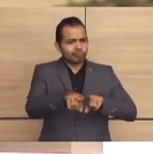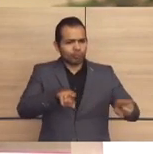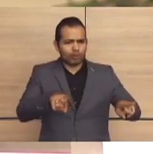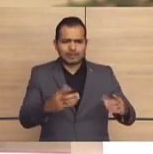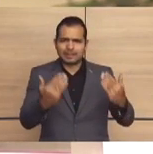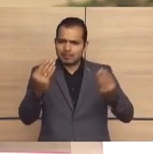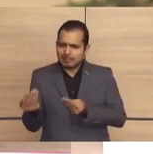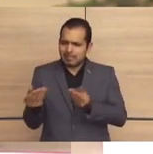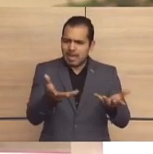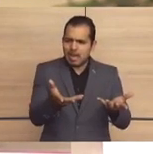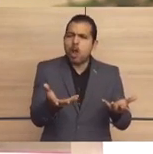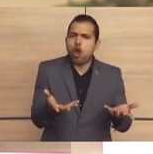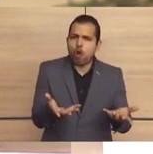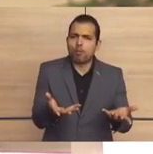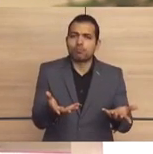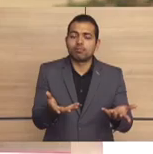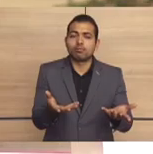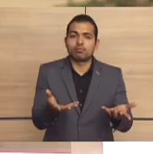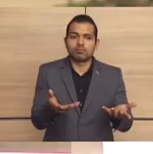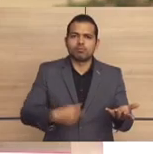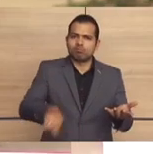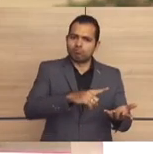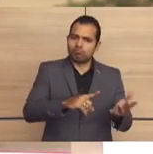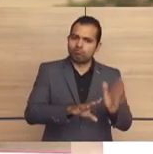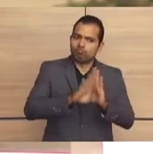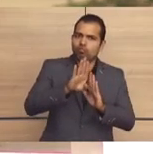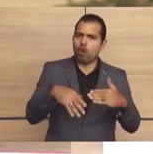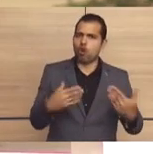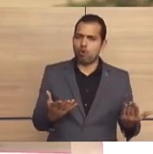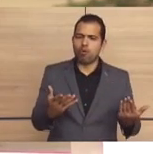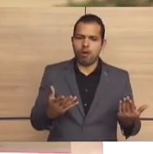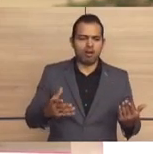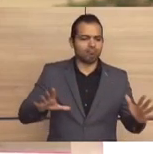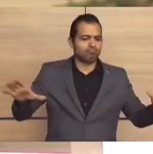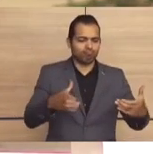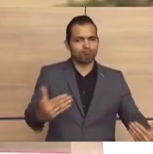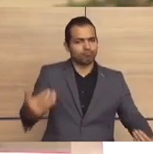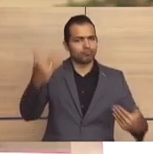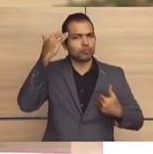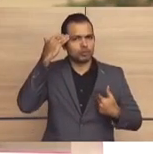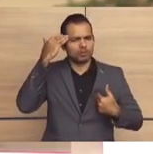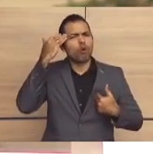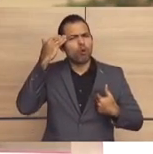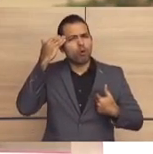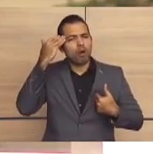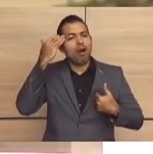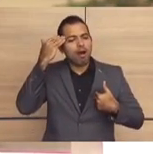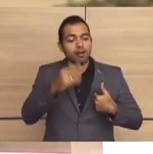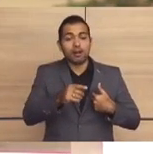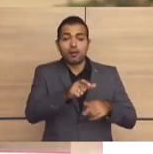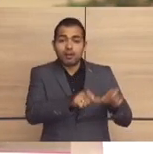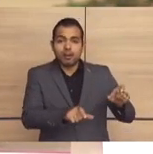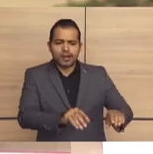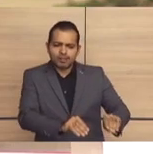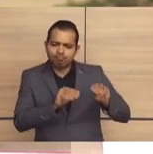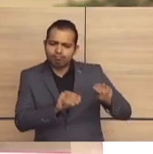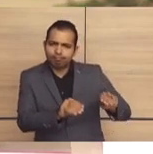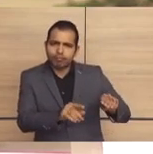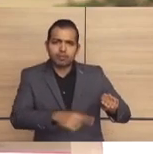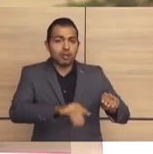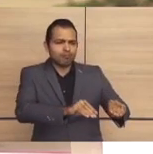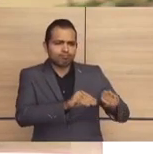como, primero, formar líderes con determinación. Teniendo líderes con determinación tendremos objetivos